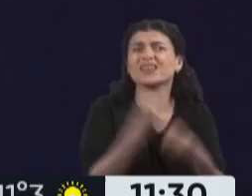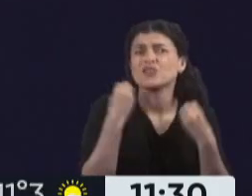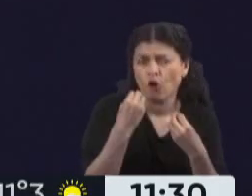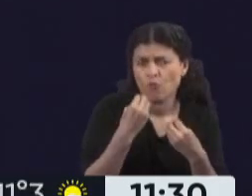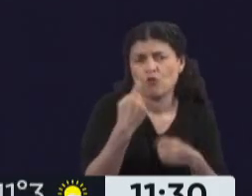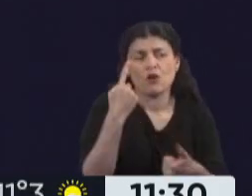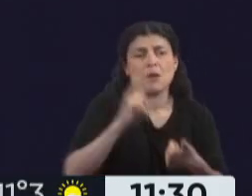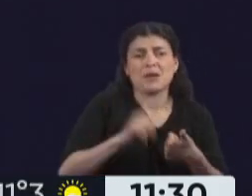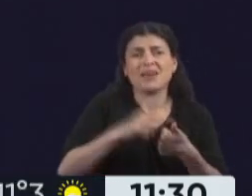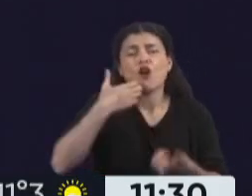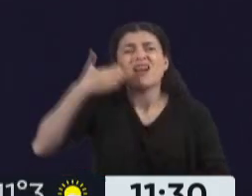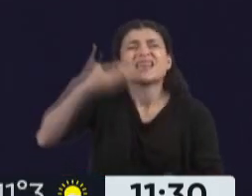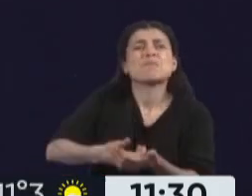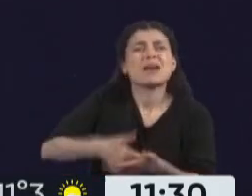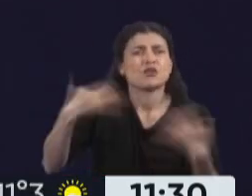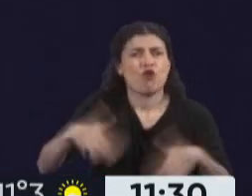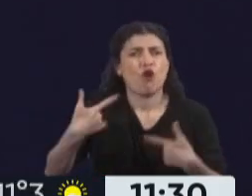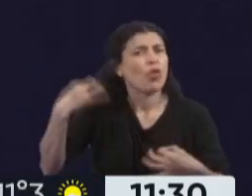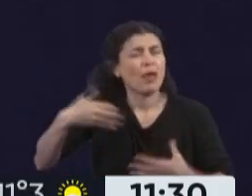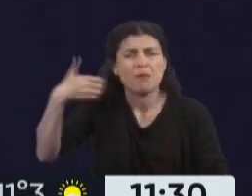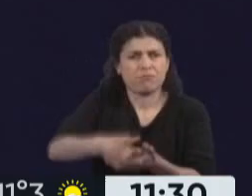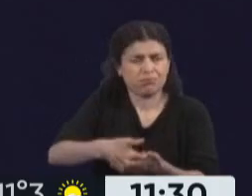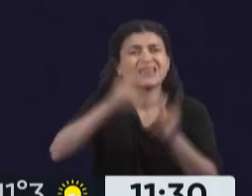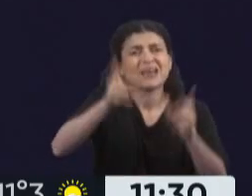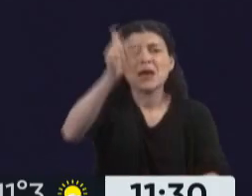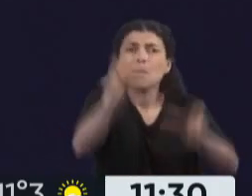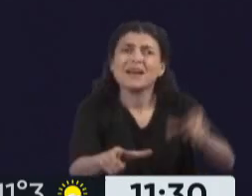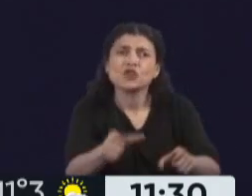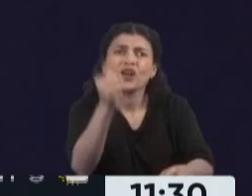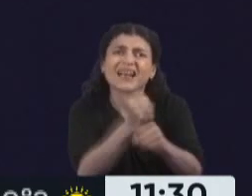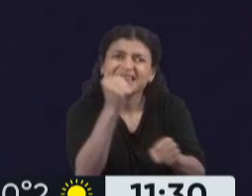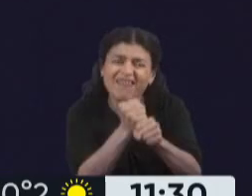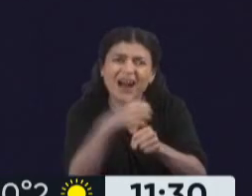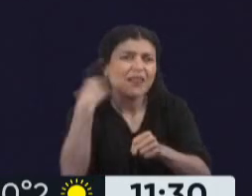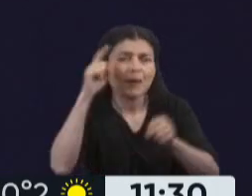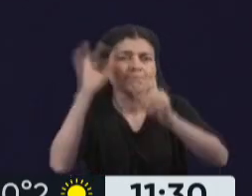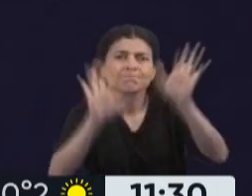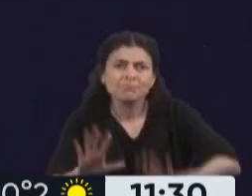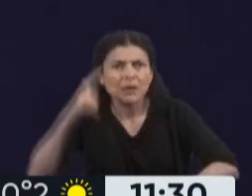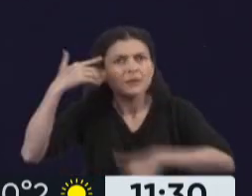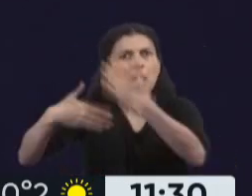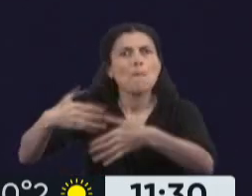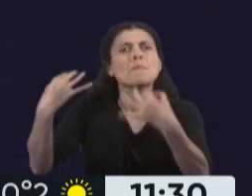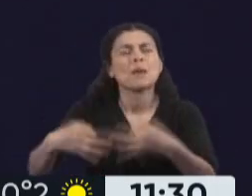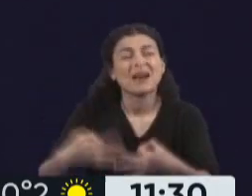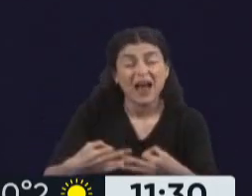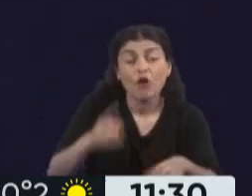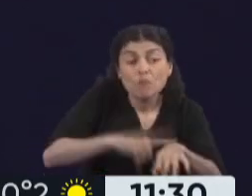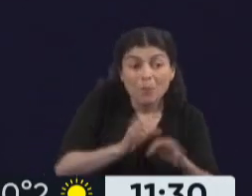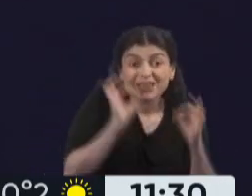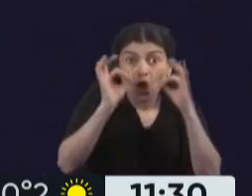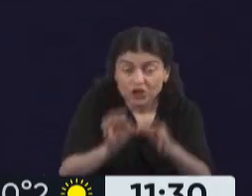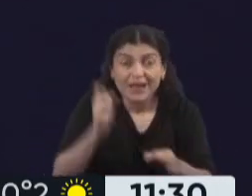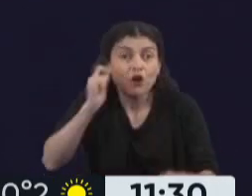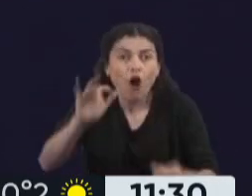es que haya más inversión y otra que los trabajadores cada vez estén más capacitados. Por lo tanto, cuando eso suba el salario real, eso va a hacer que